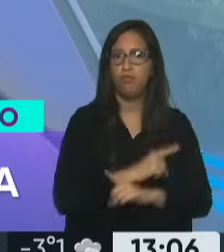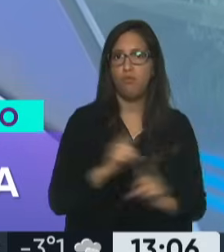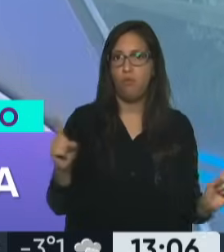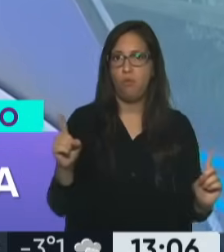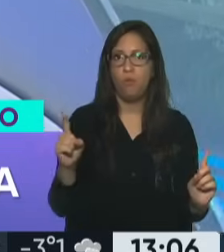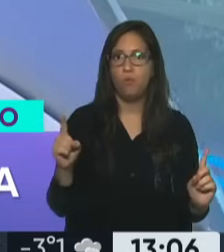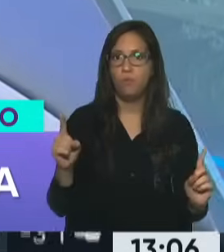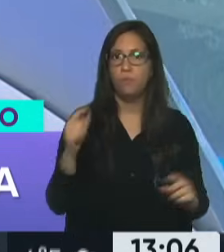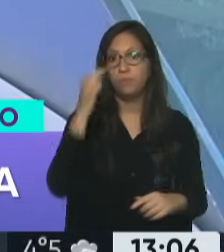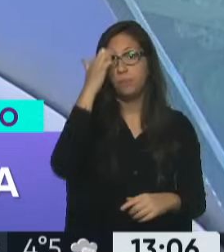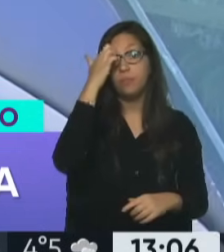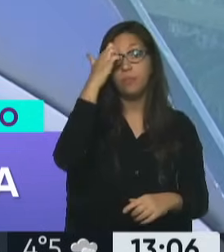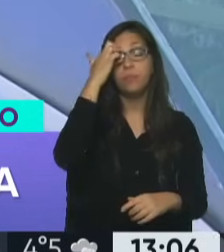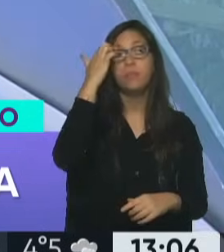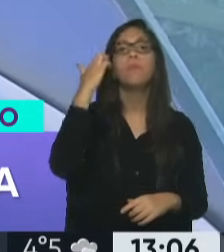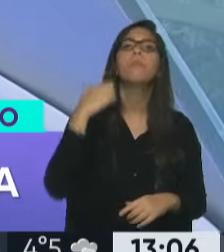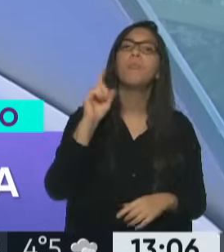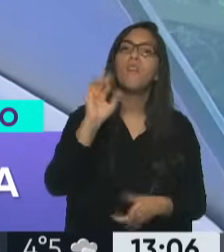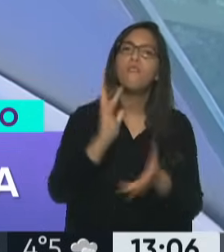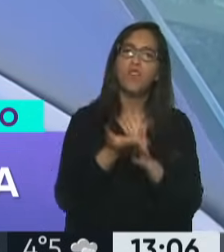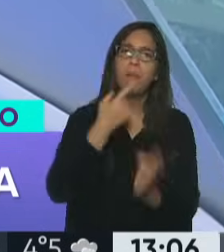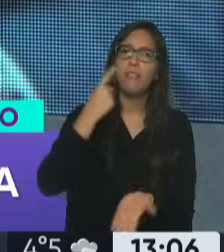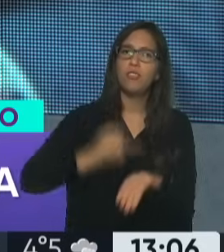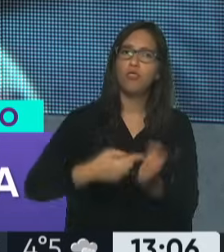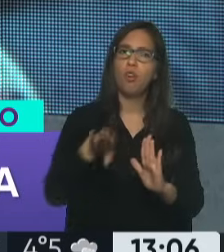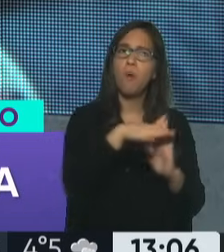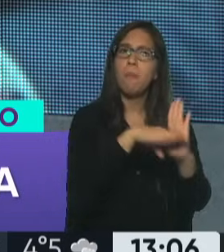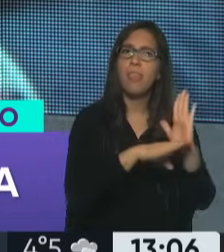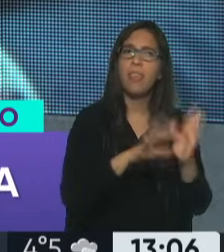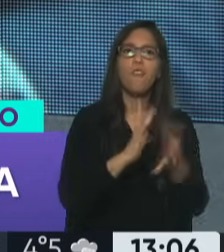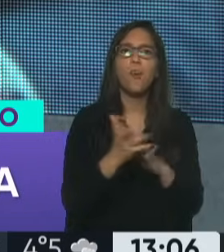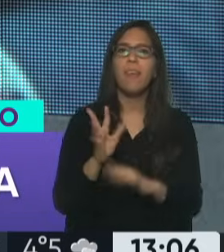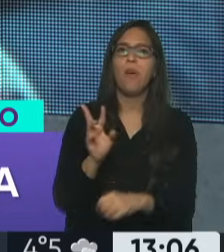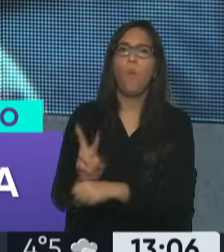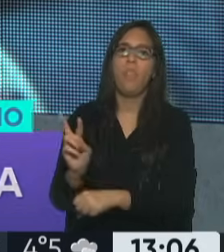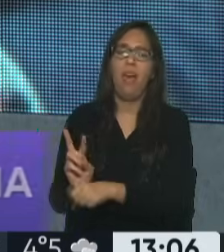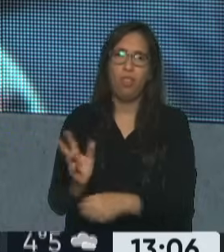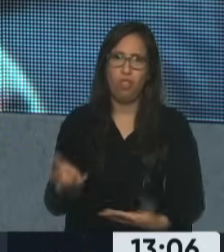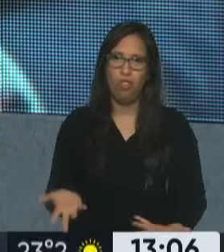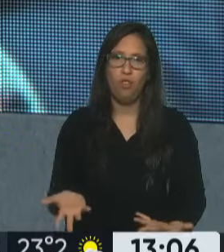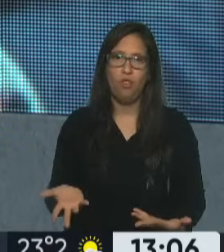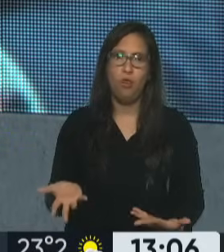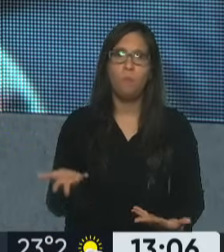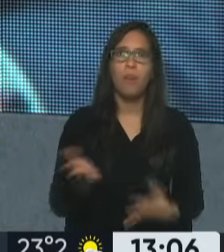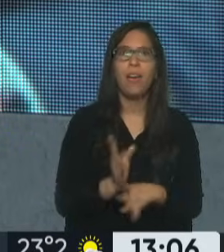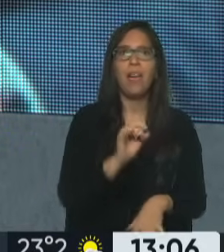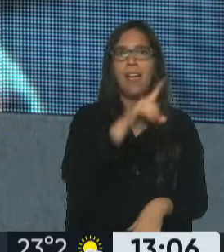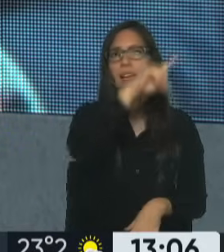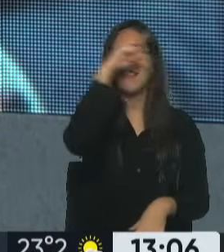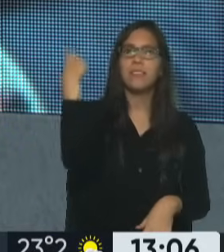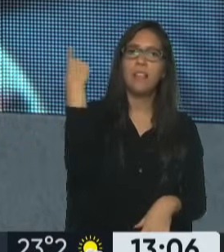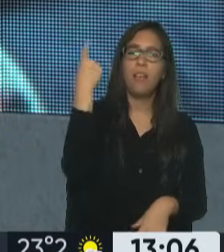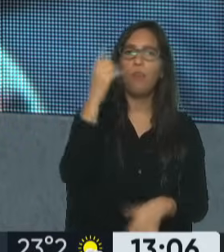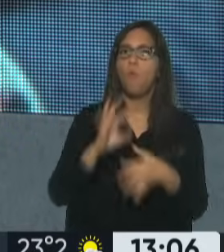nueva restricción tampoc Ahora son medidas proteccionistas por parte de la Unión Europea digo esto porque está en discusión el rol del estado y la Unión